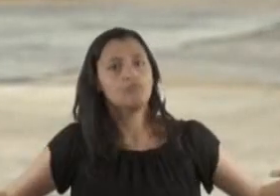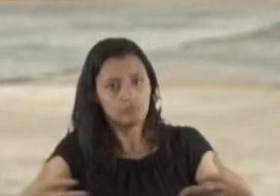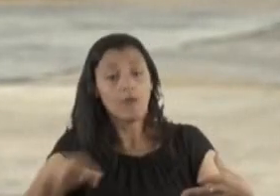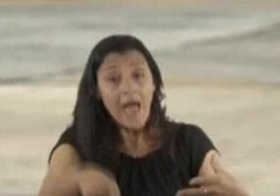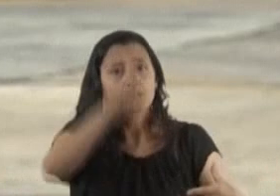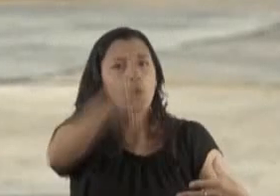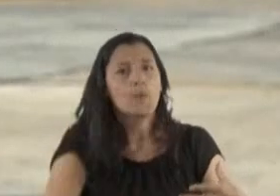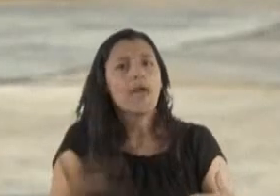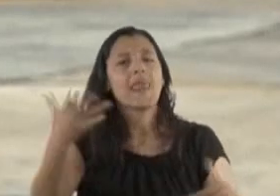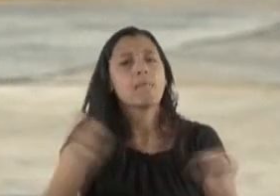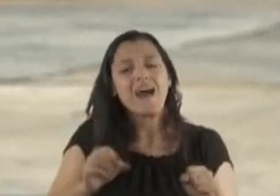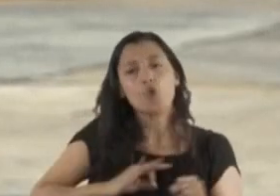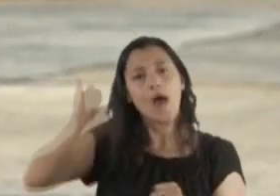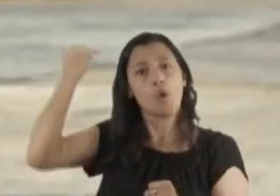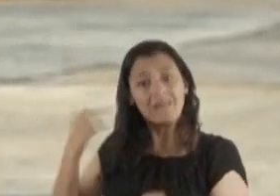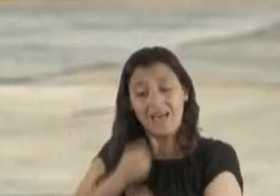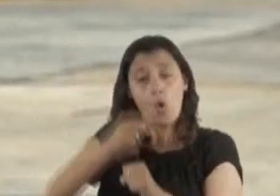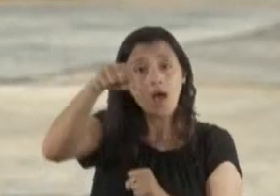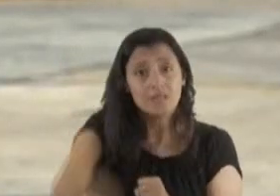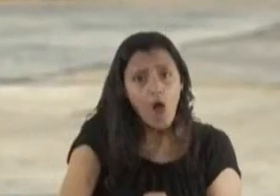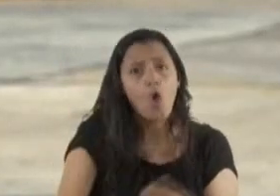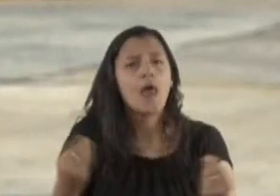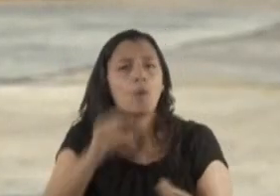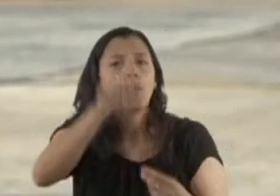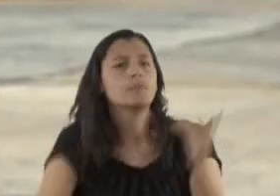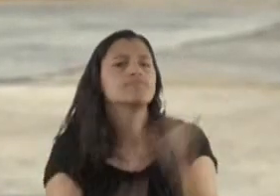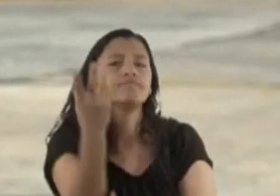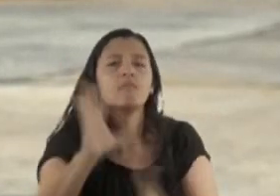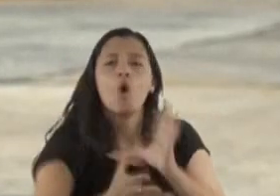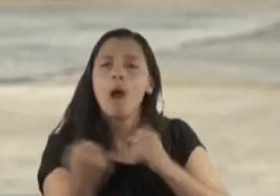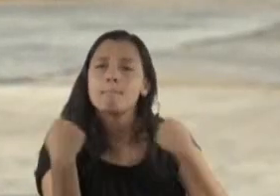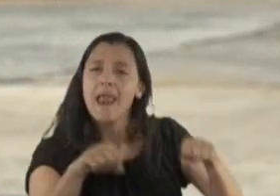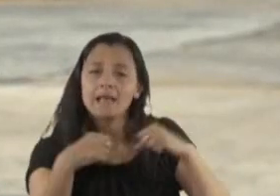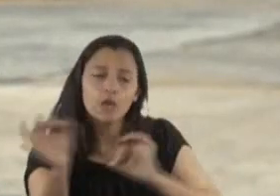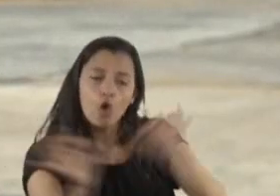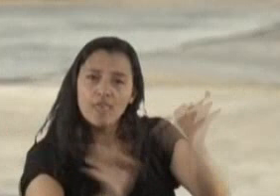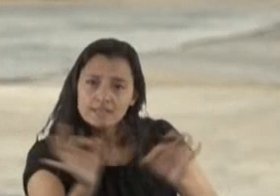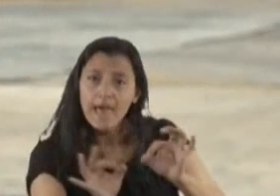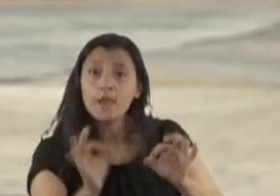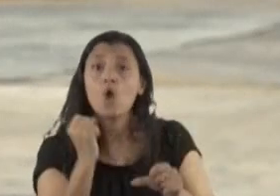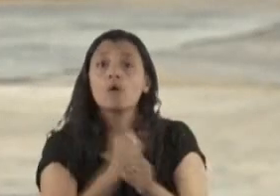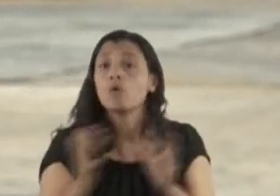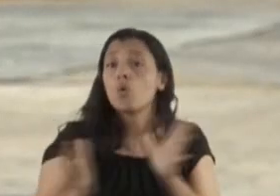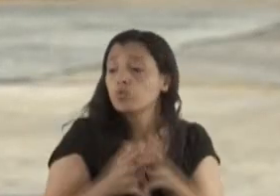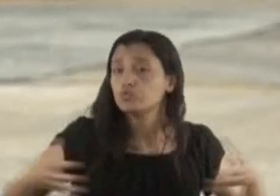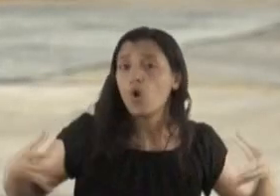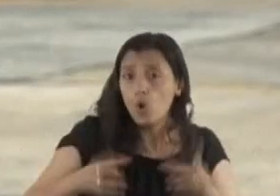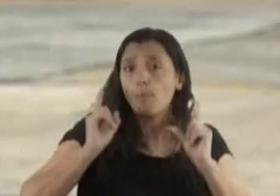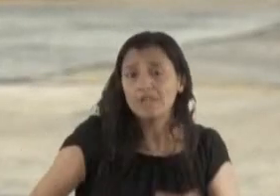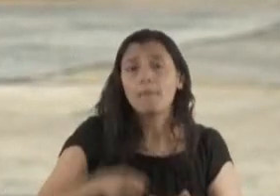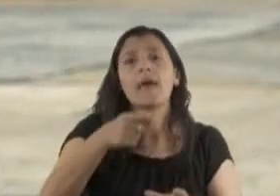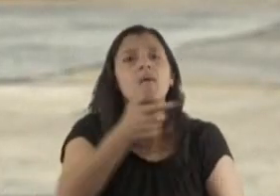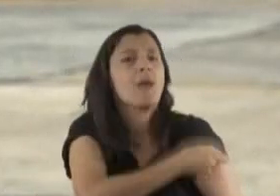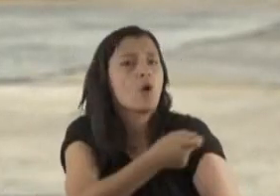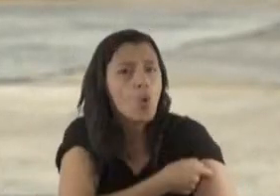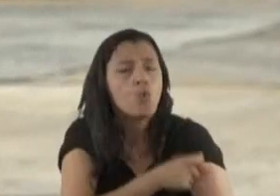pensar desde mayo del año pasado en función del diseño de los ensayos clínicos con un grupo especial de vacunas cobit de la comisión